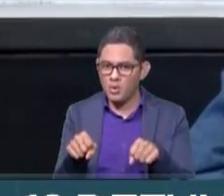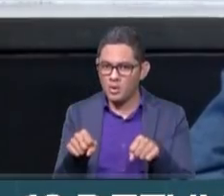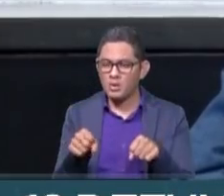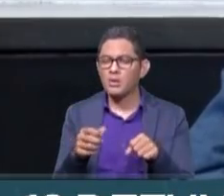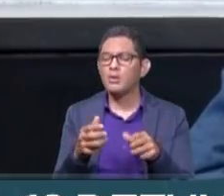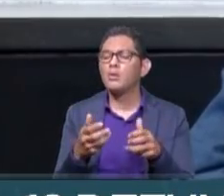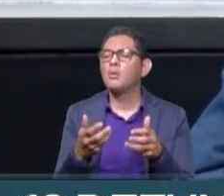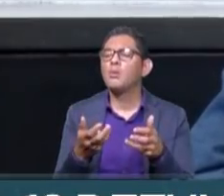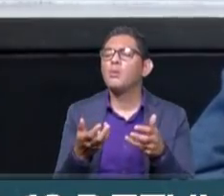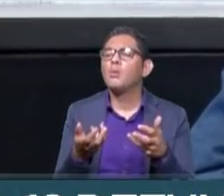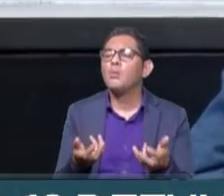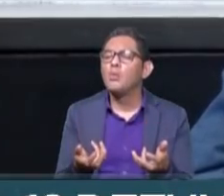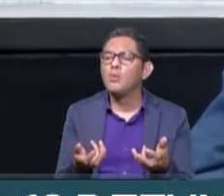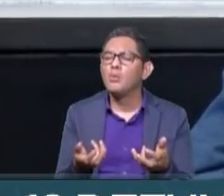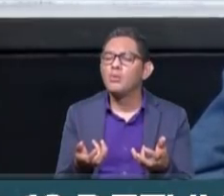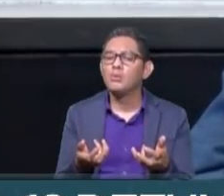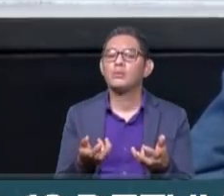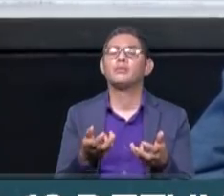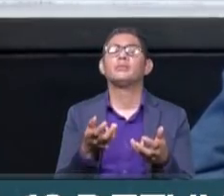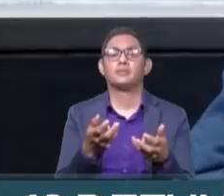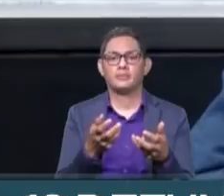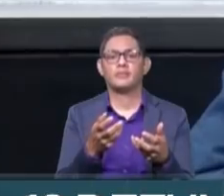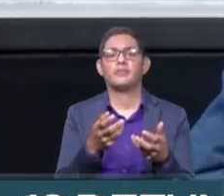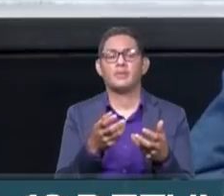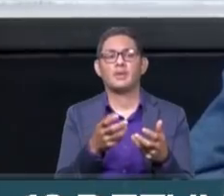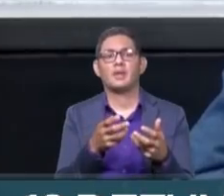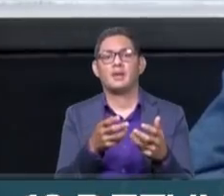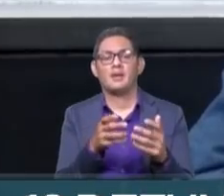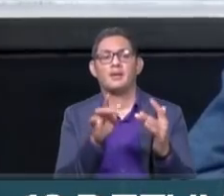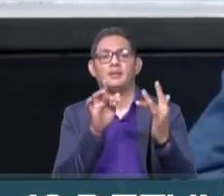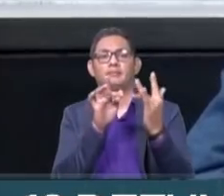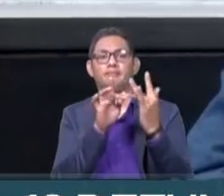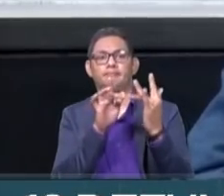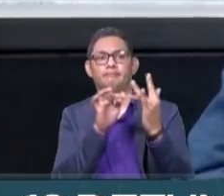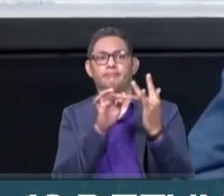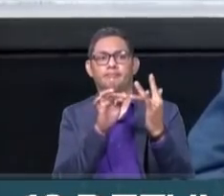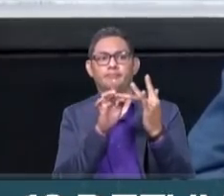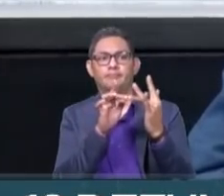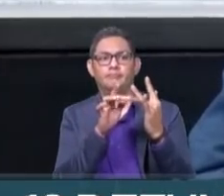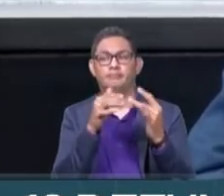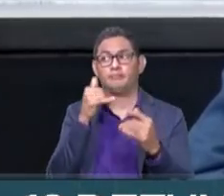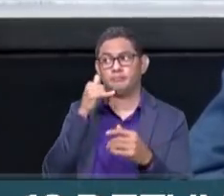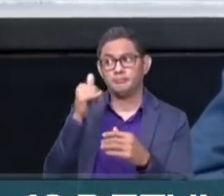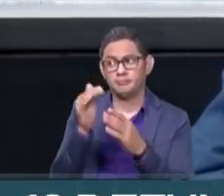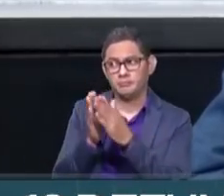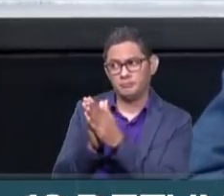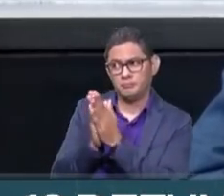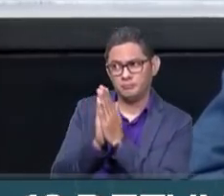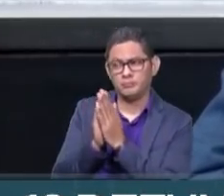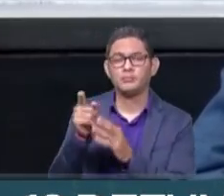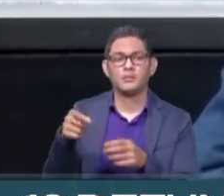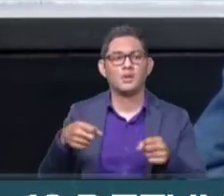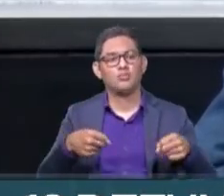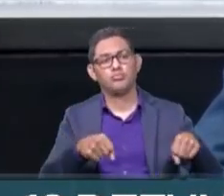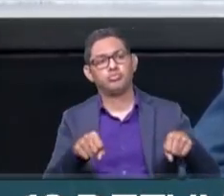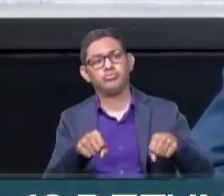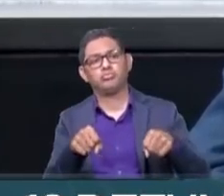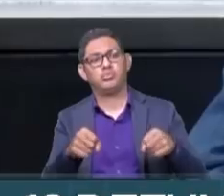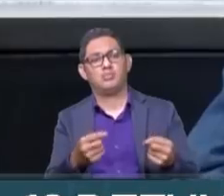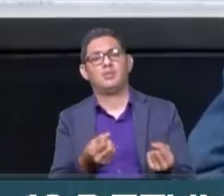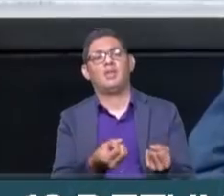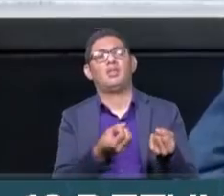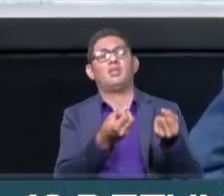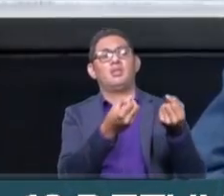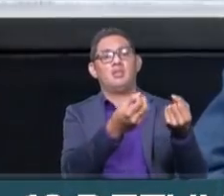por ahora, a través de la modalidad de entrega a domicilio o delivery. En